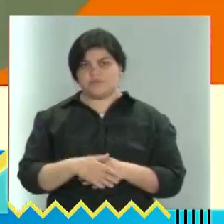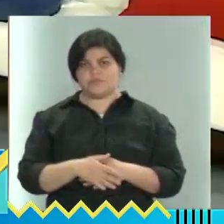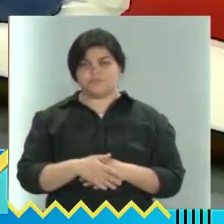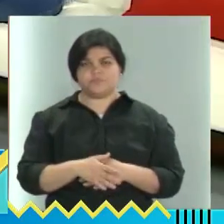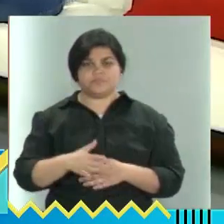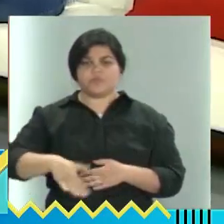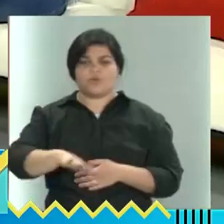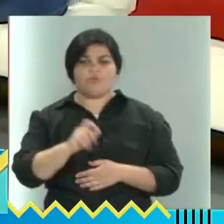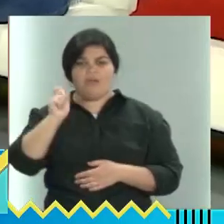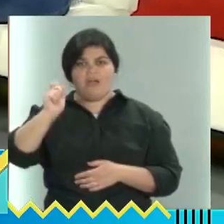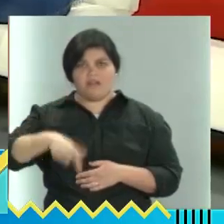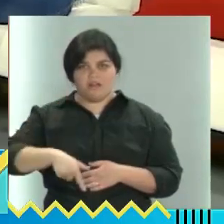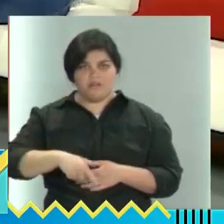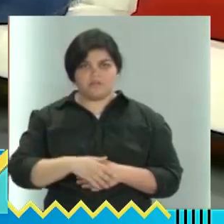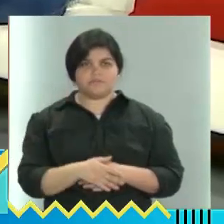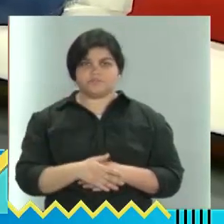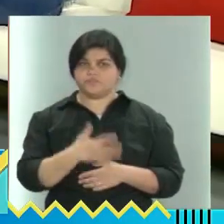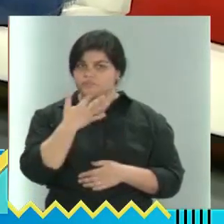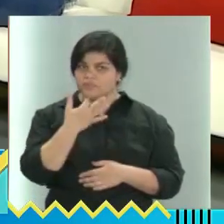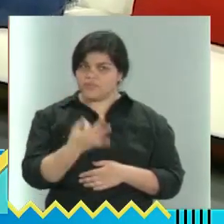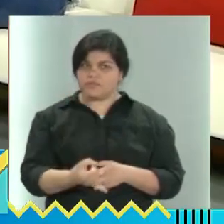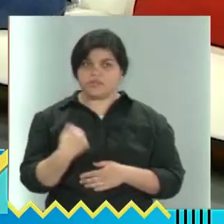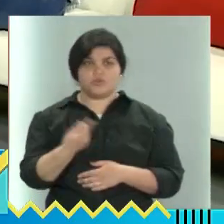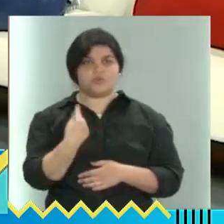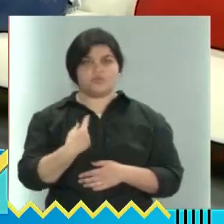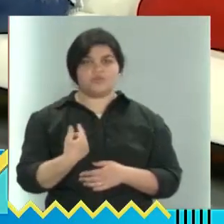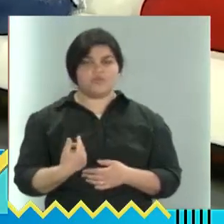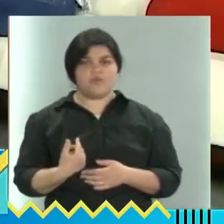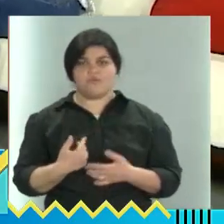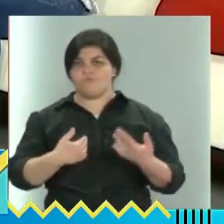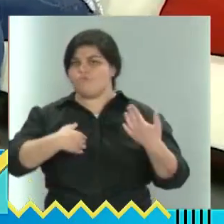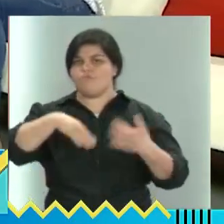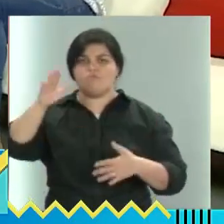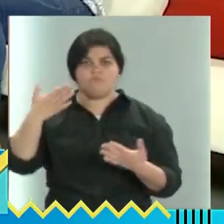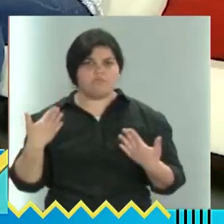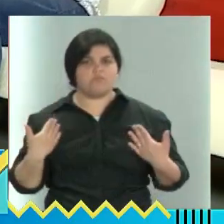entorno, la verdad es que somos unos privilegiados. Tenemos esa